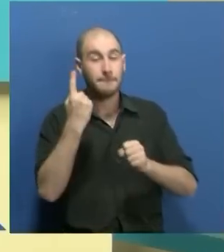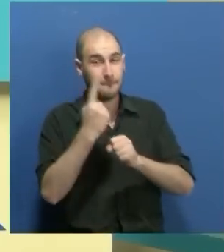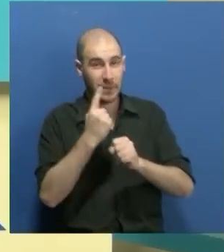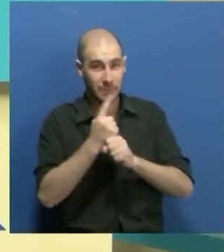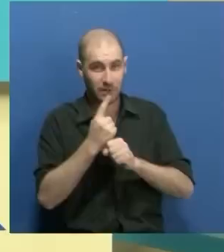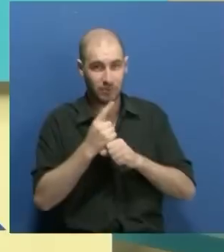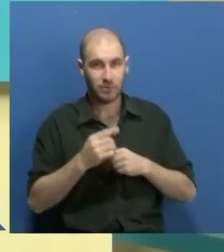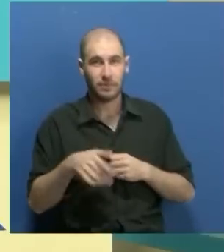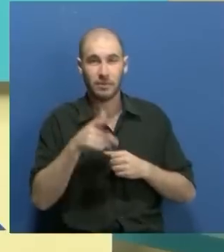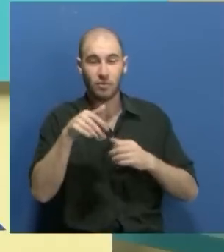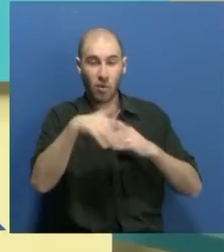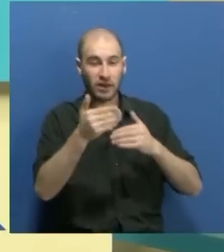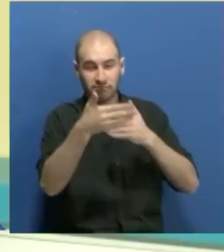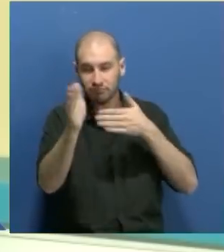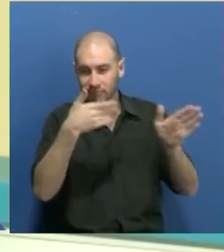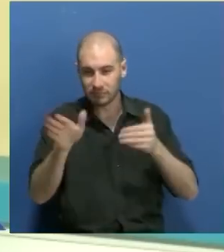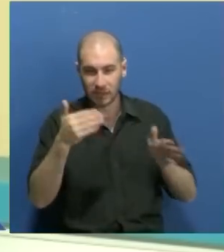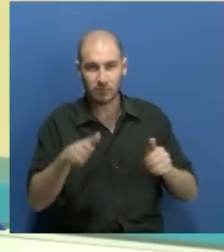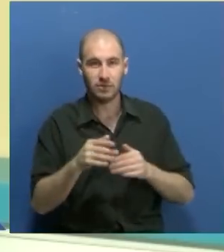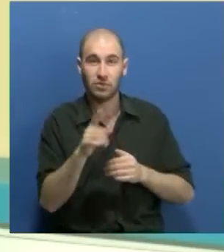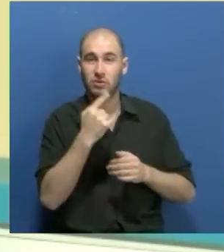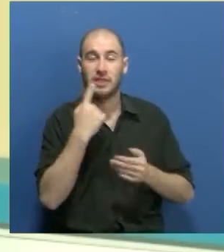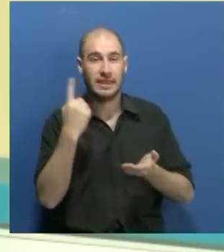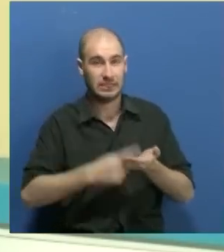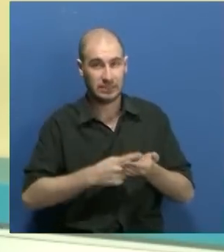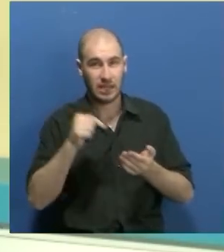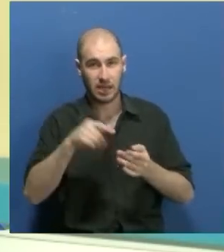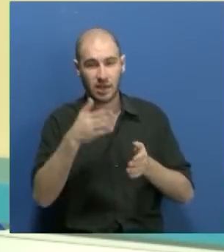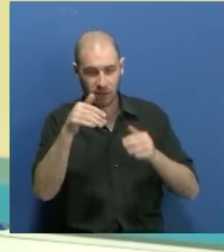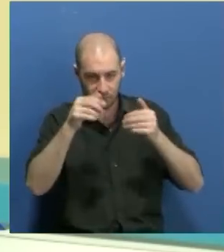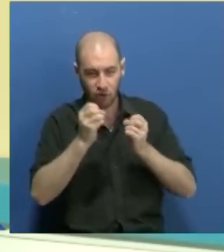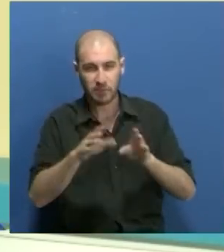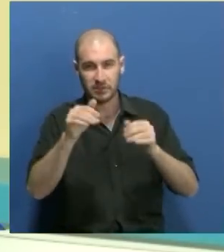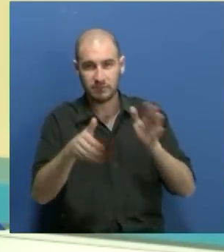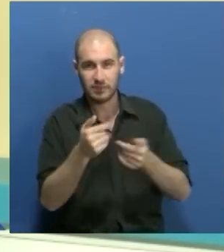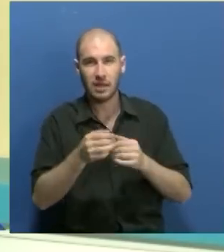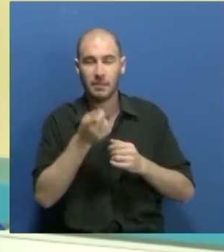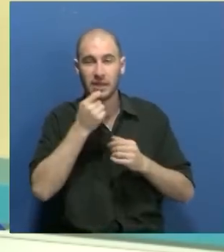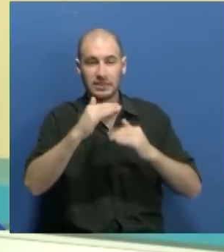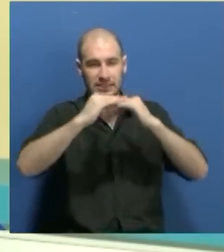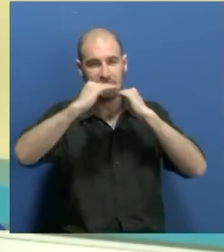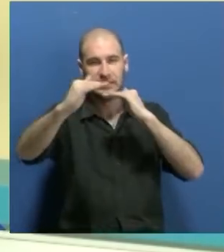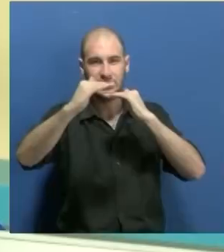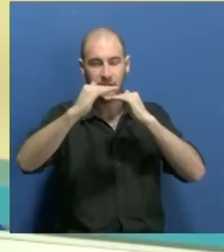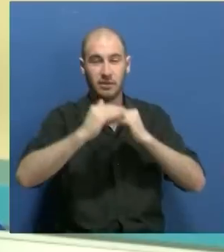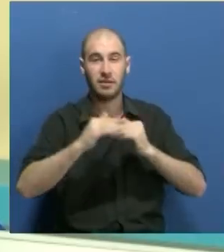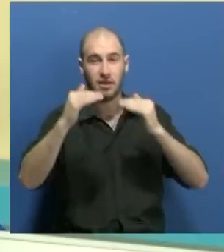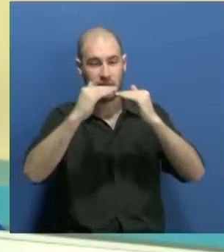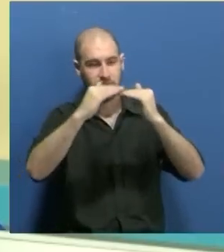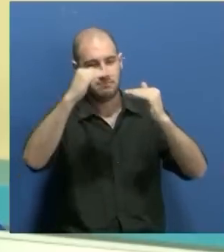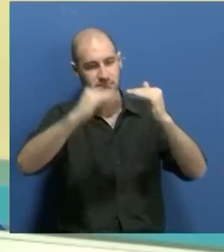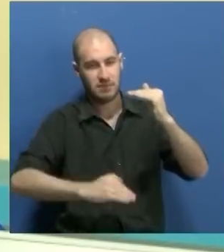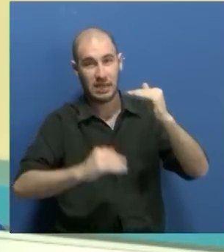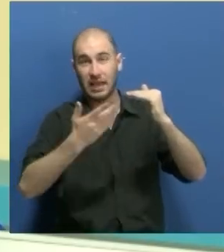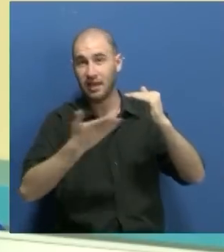hacemos es como despejar la zona que hemos decidido empezar a excavar y montamos como un nivel cero, a partir del cual,